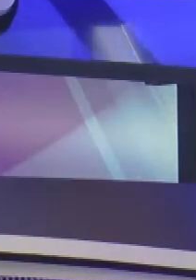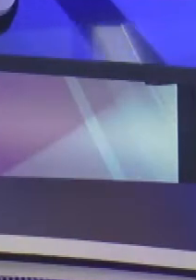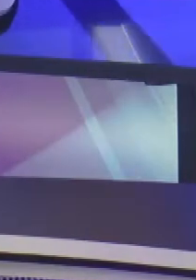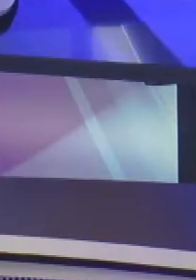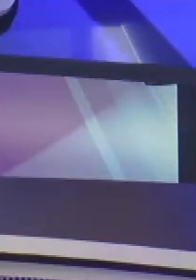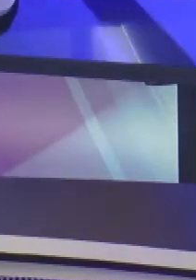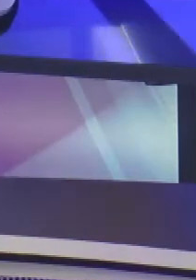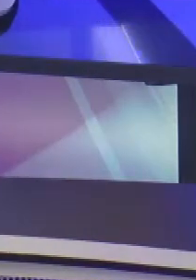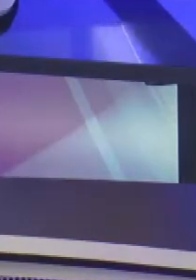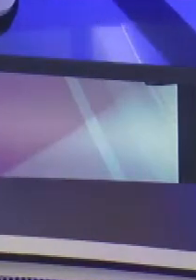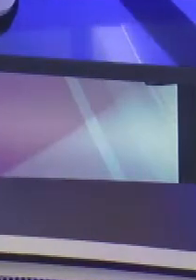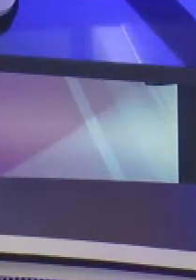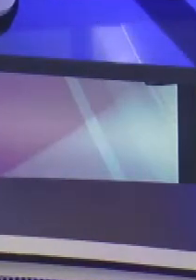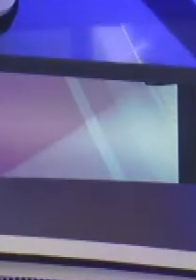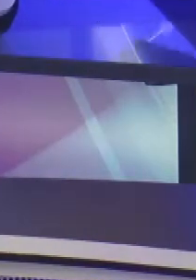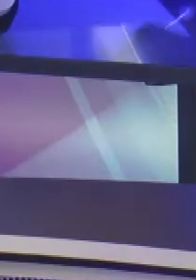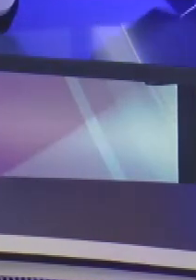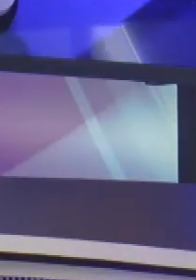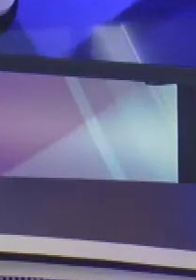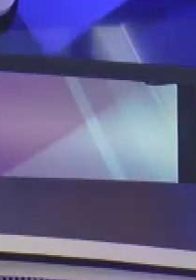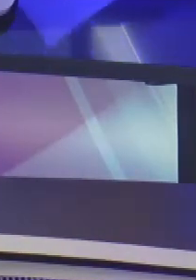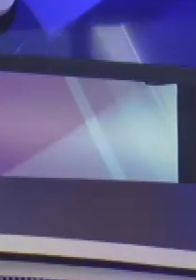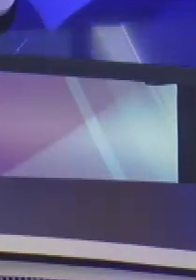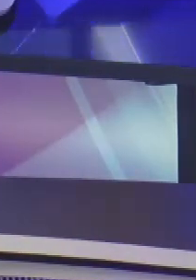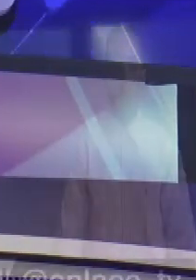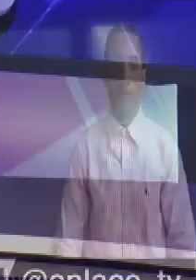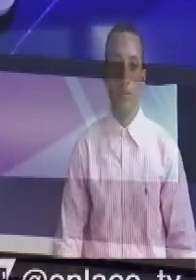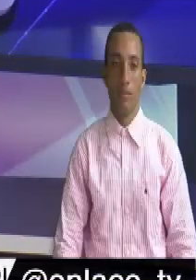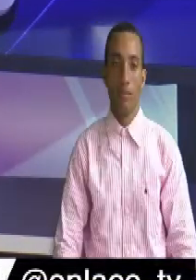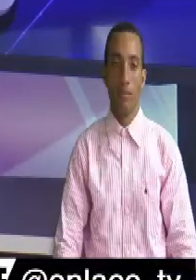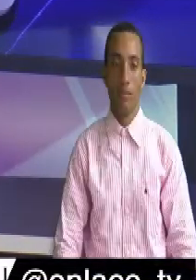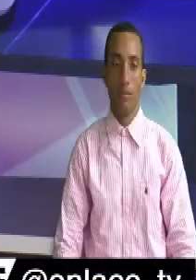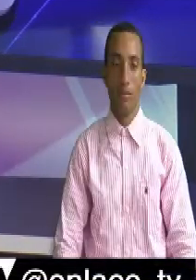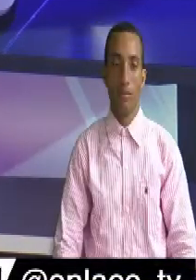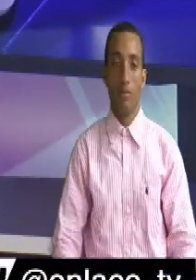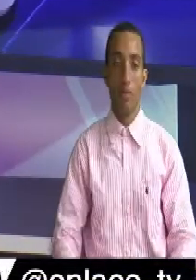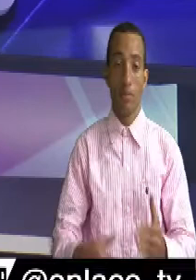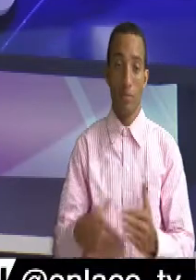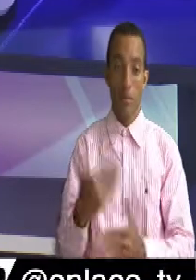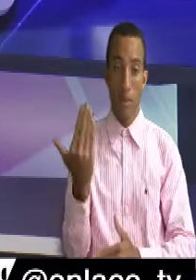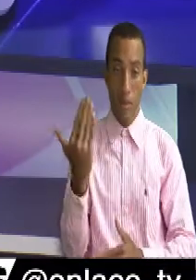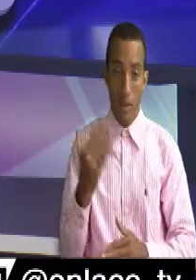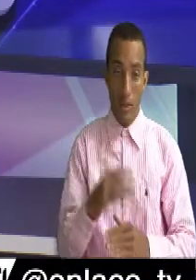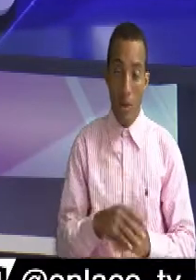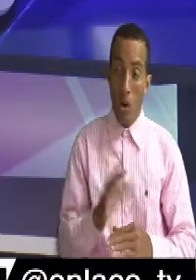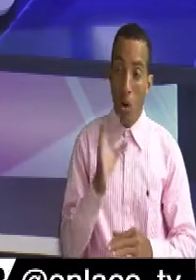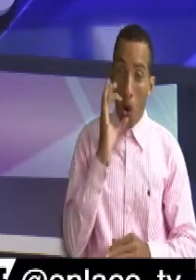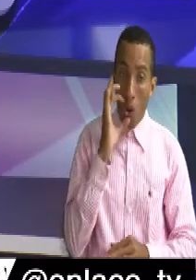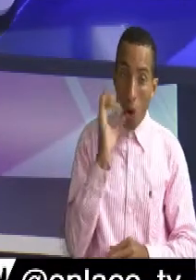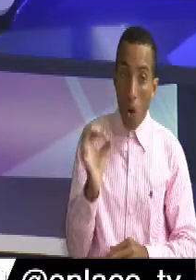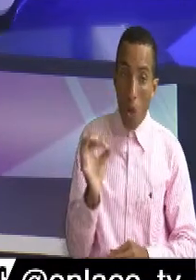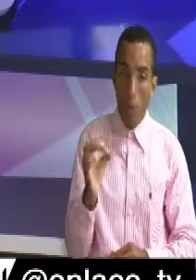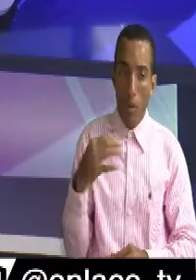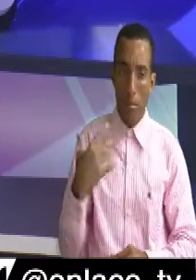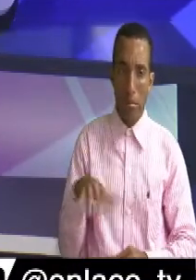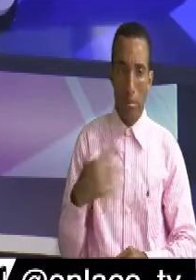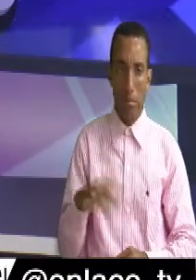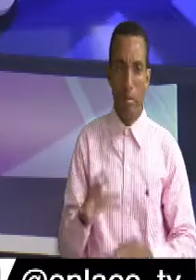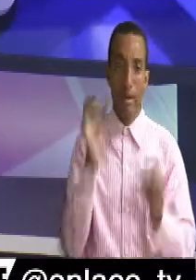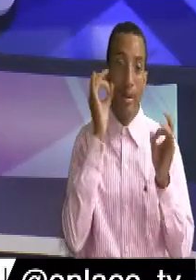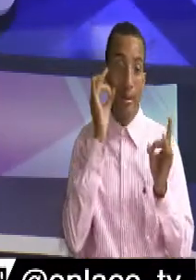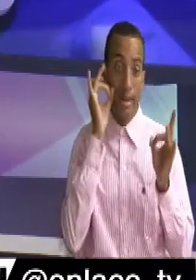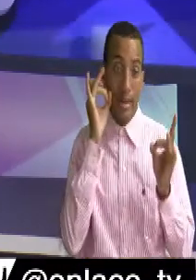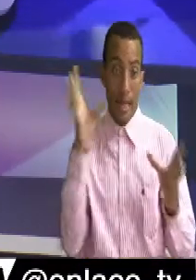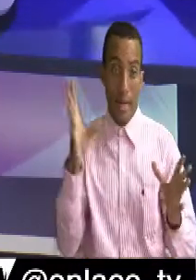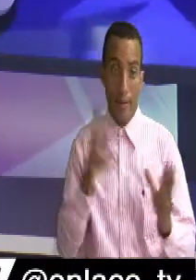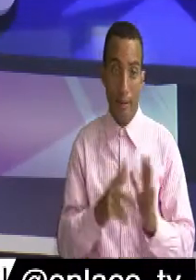Iniciamos con el desarrollo de nuestra información. Resultó gravemente herido un hombre en el barrio Mano de Dios. El ataque armado al parecer estaría ligado a una situación